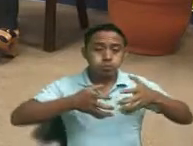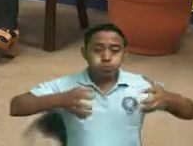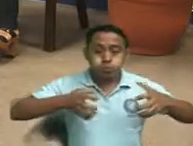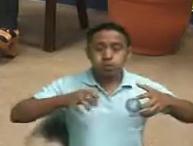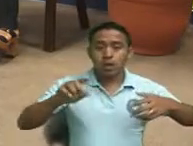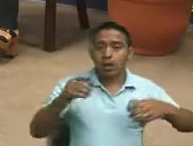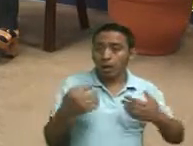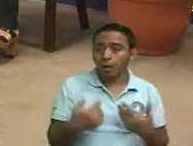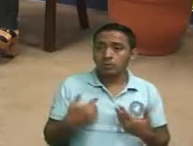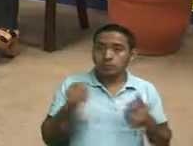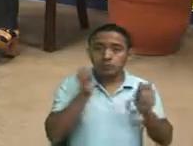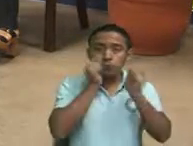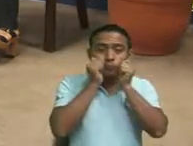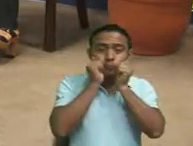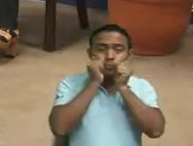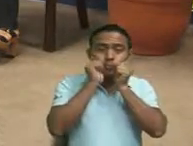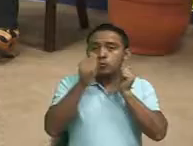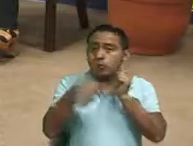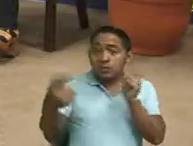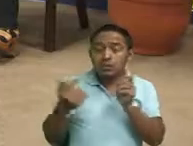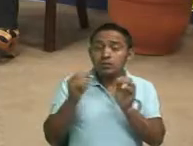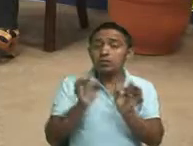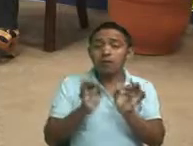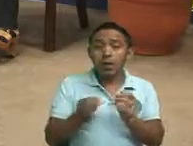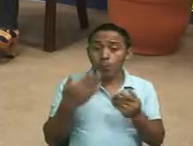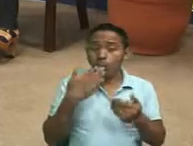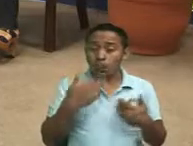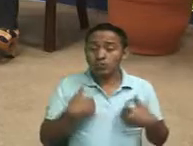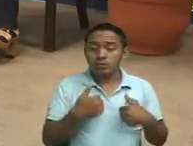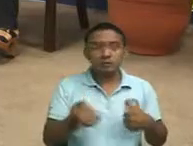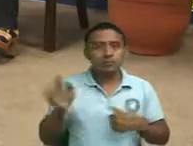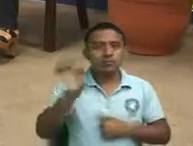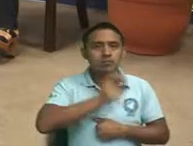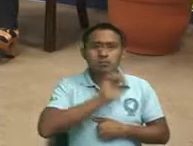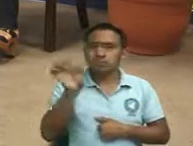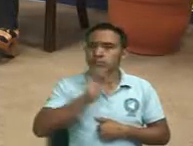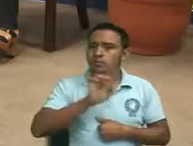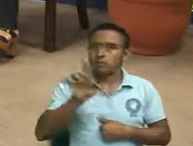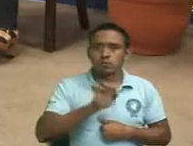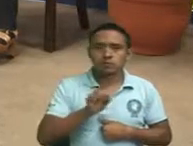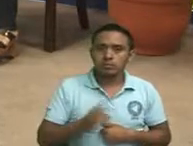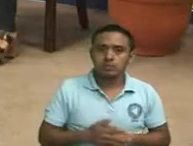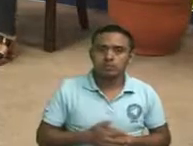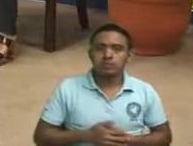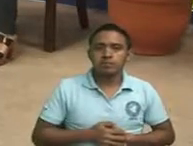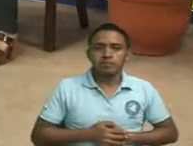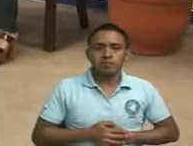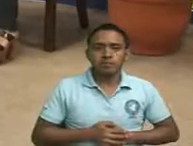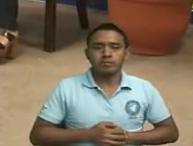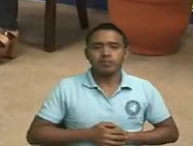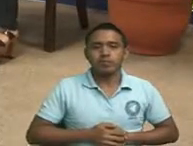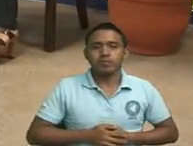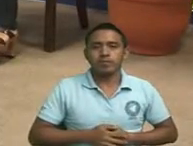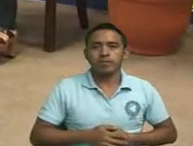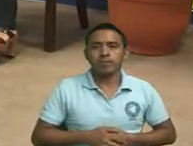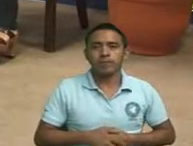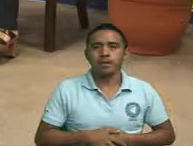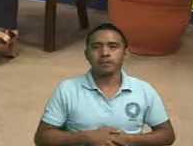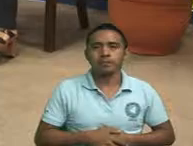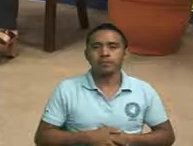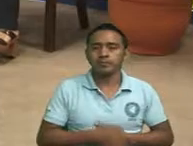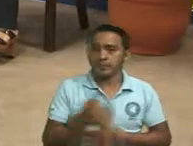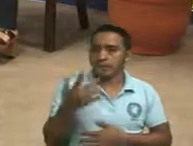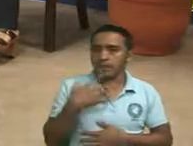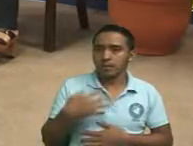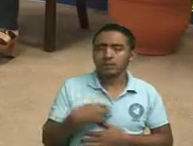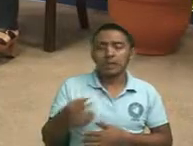gordito, con sus cachetotes, que hasta rojito se le ve, no es sinónimo de salud. Usted me decía que al momento